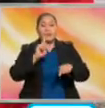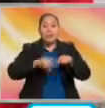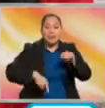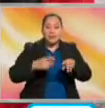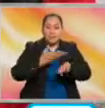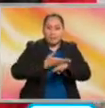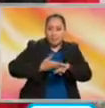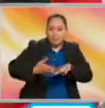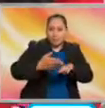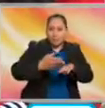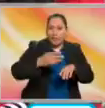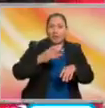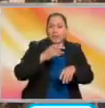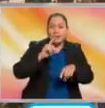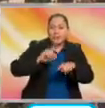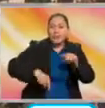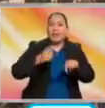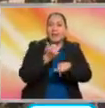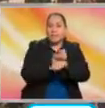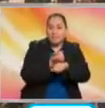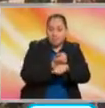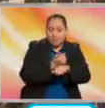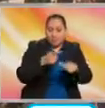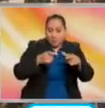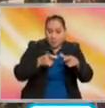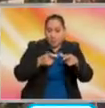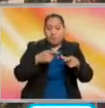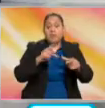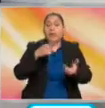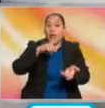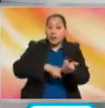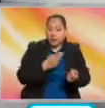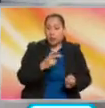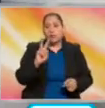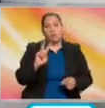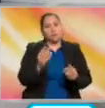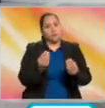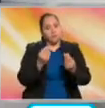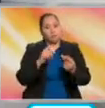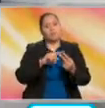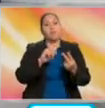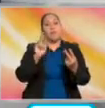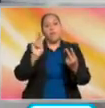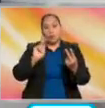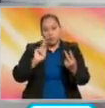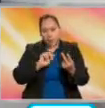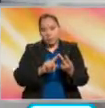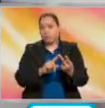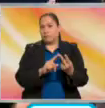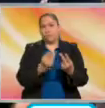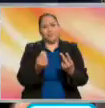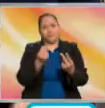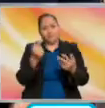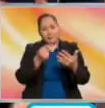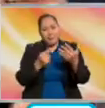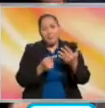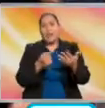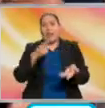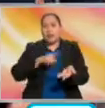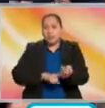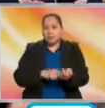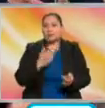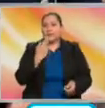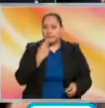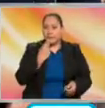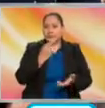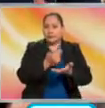la yema tiene una gran cantidad de nutrimentos, incluyendo vitaminas, proteínas. Entonces, es un alimento que